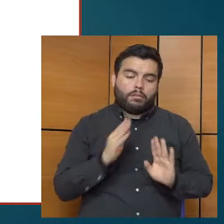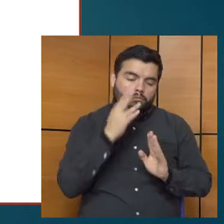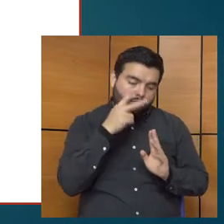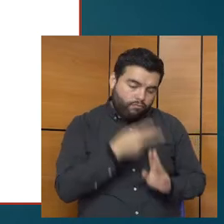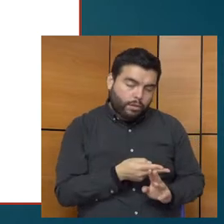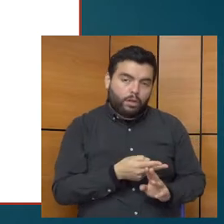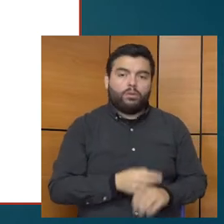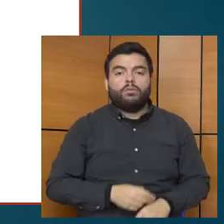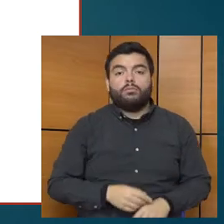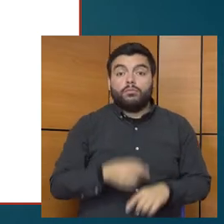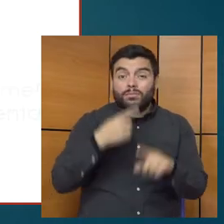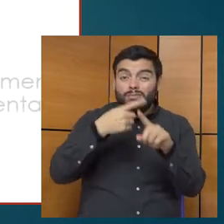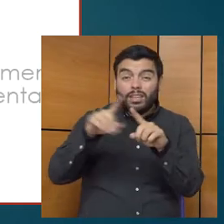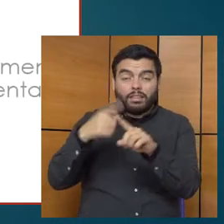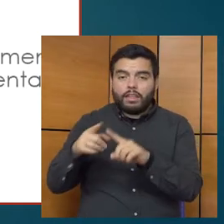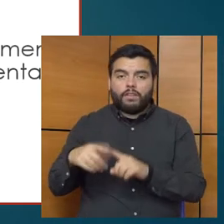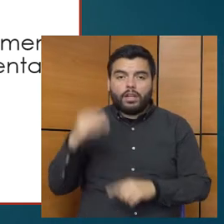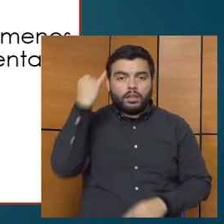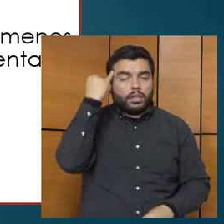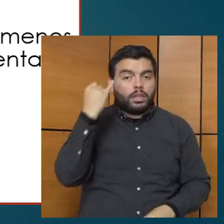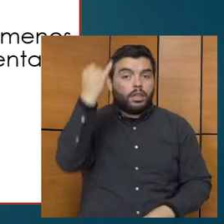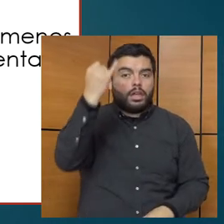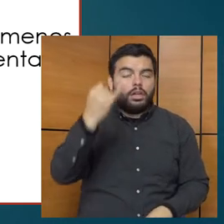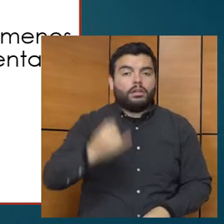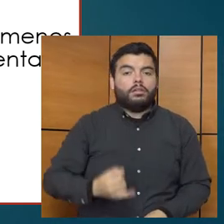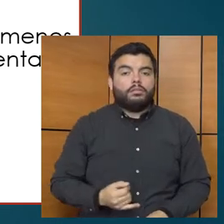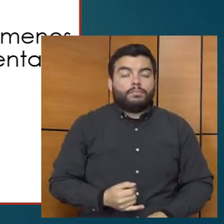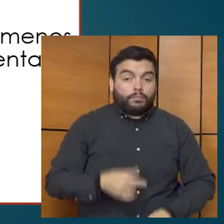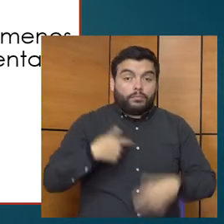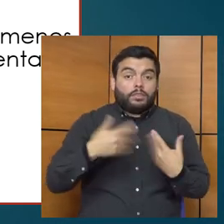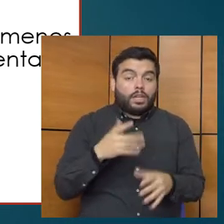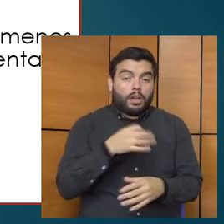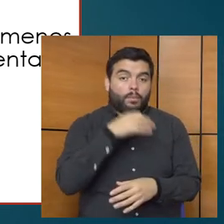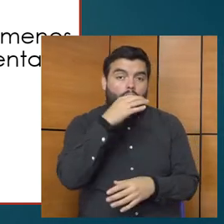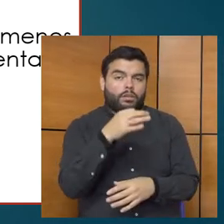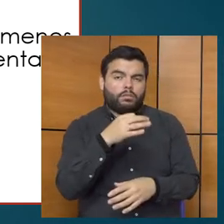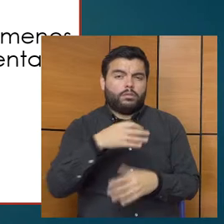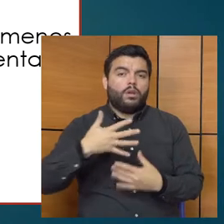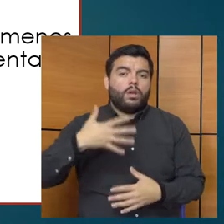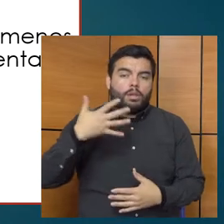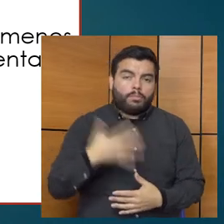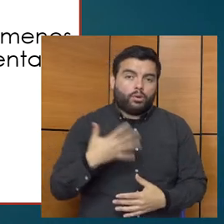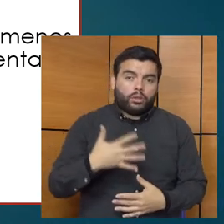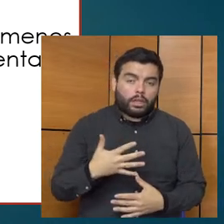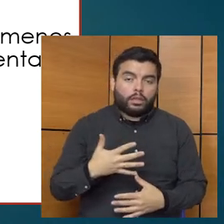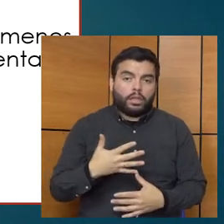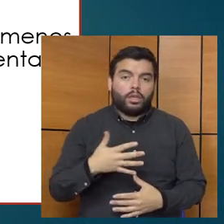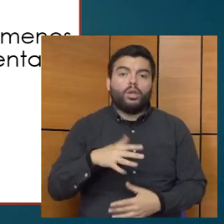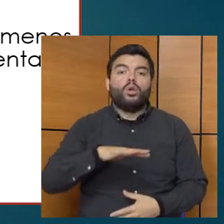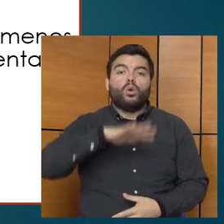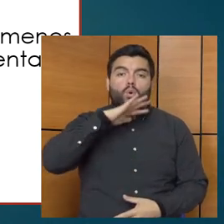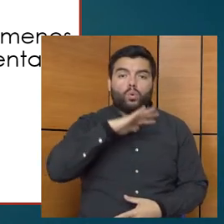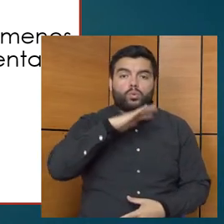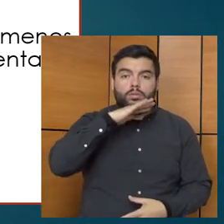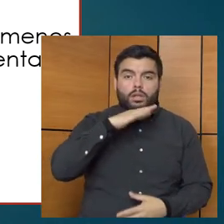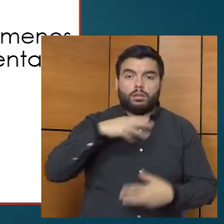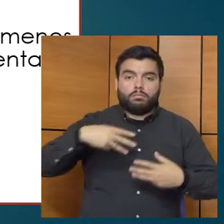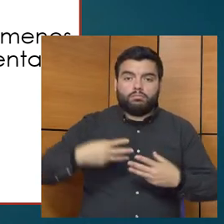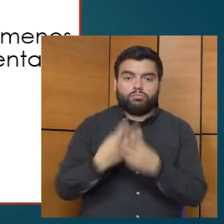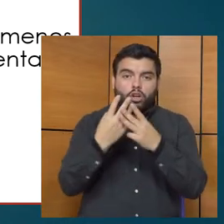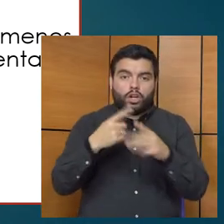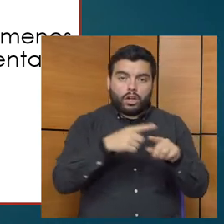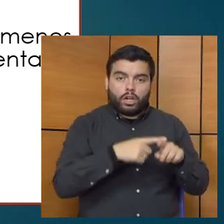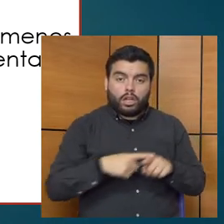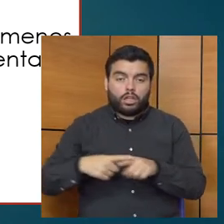algunas ideas más en esta introducción. Bueno, como hemos dicho, una de las principales ventajas que puede tener el uso de redes sociales en este grupo